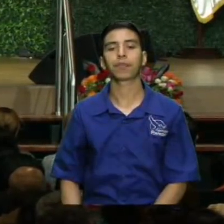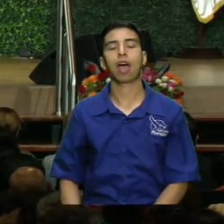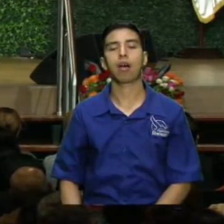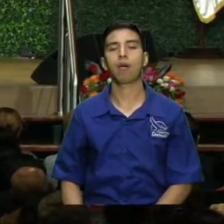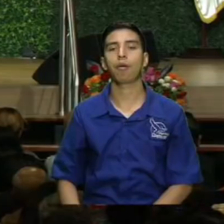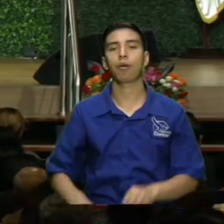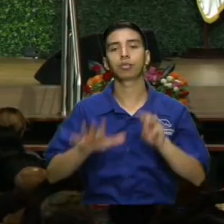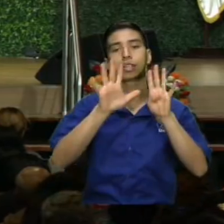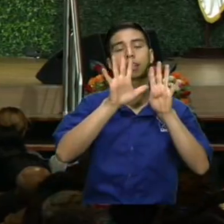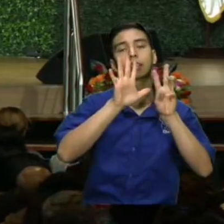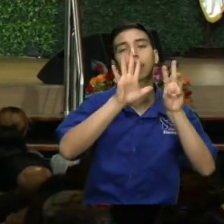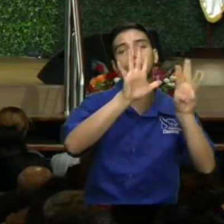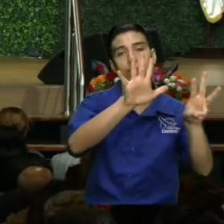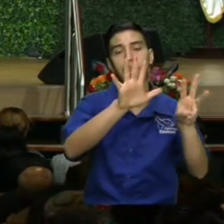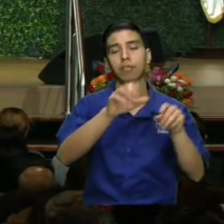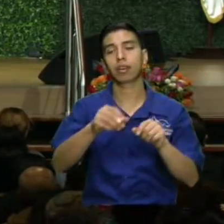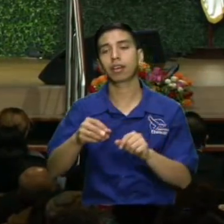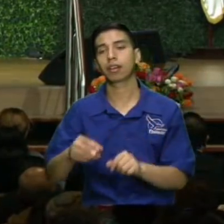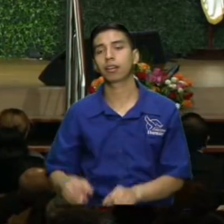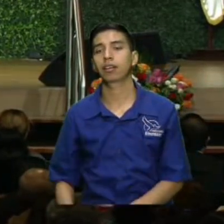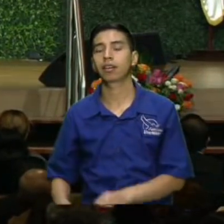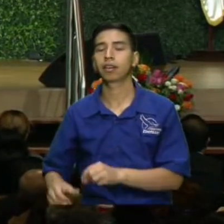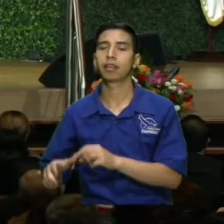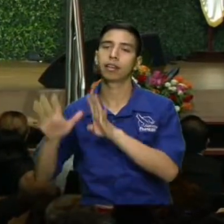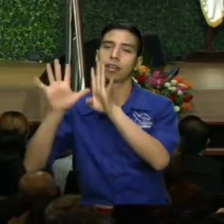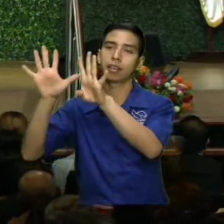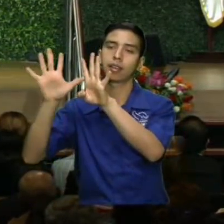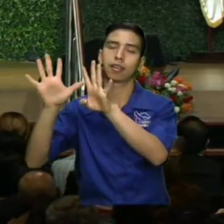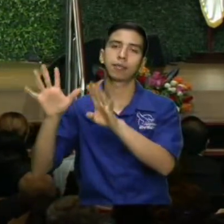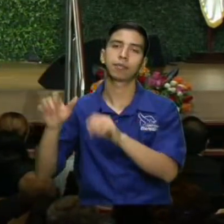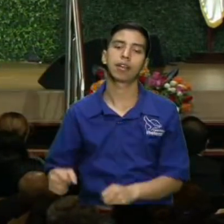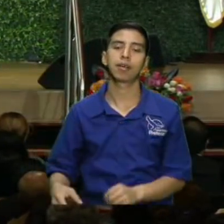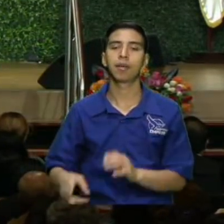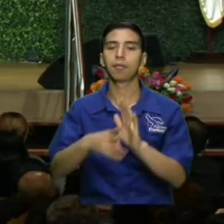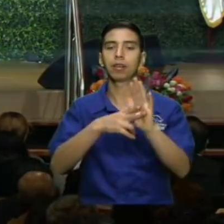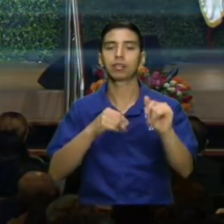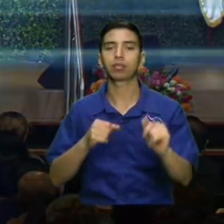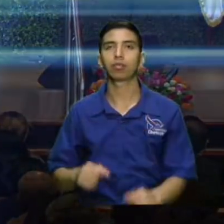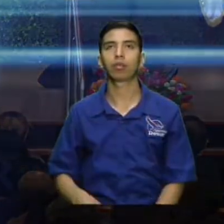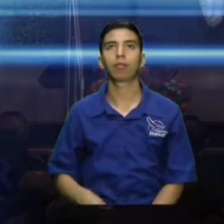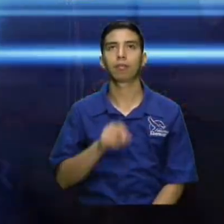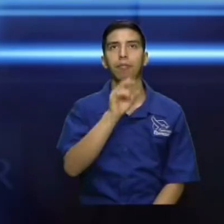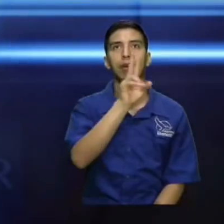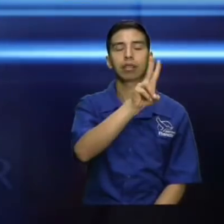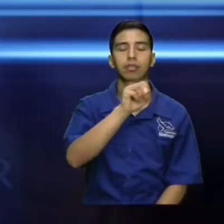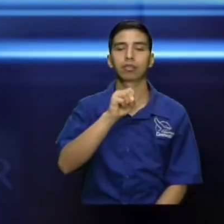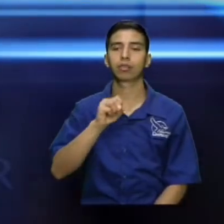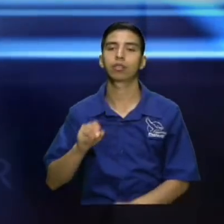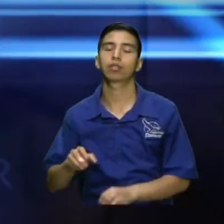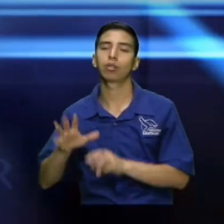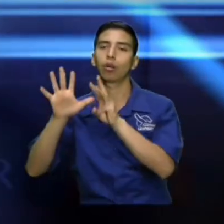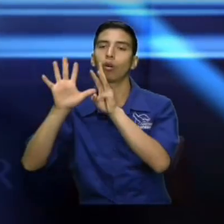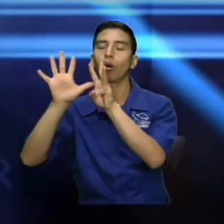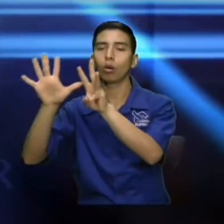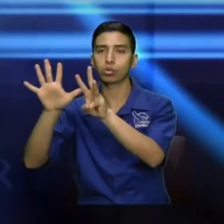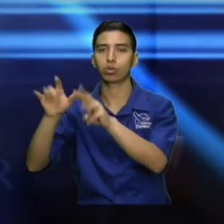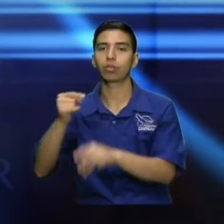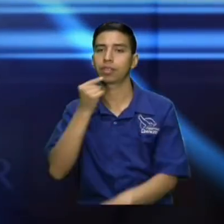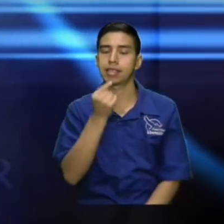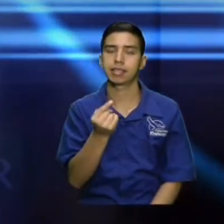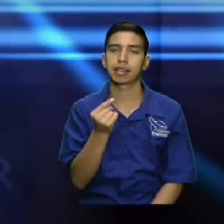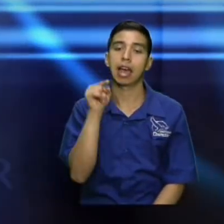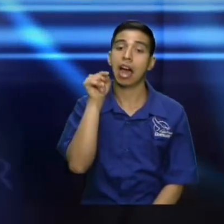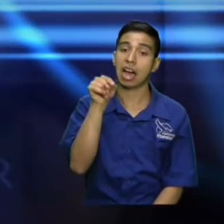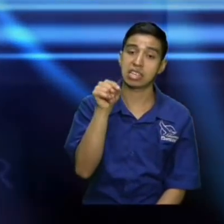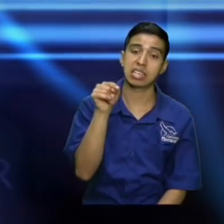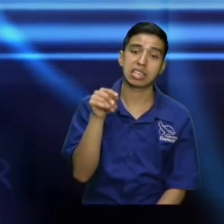Ahí está hablando de David. Cuando usted lee todo el contexto de Salmo 89, se da cuenta que aquí está hablando de David.